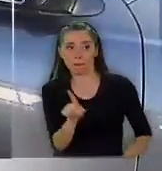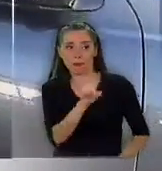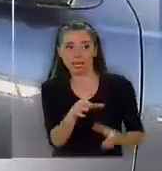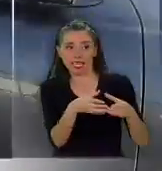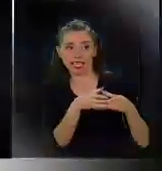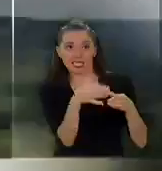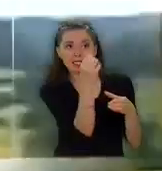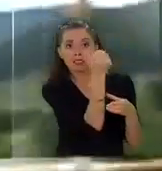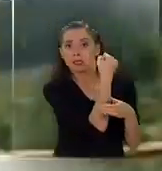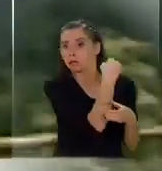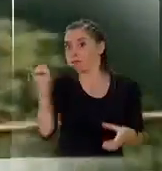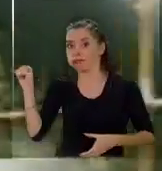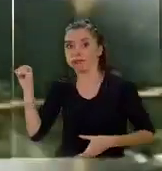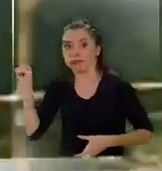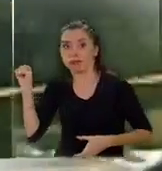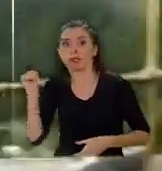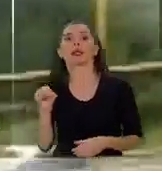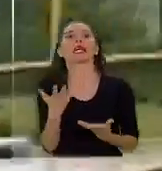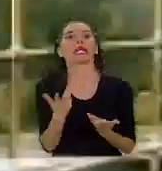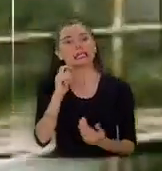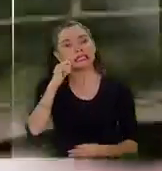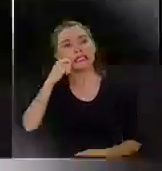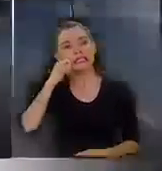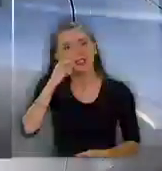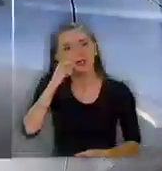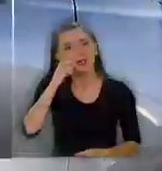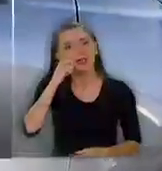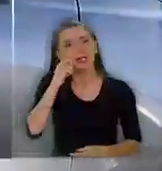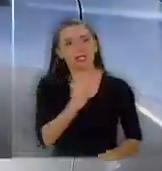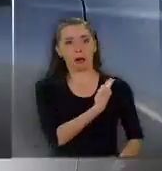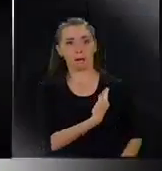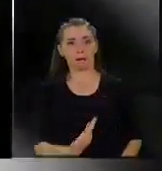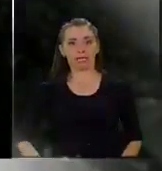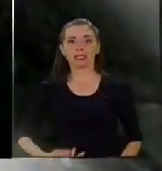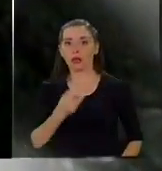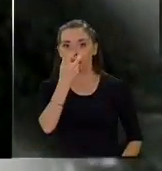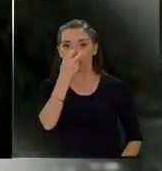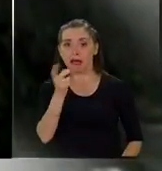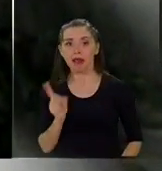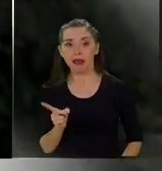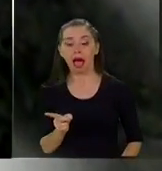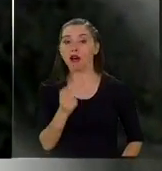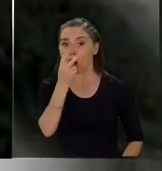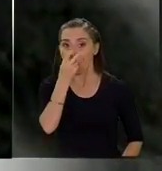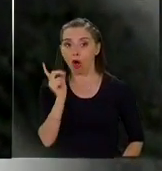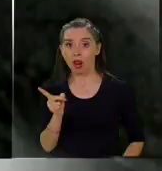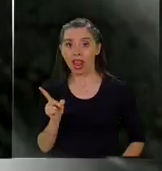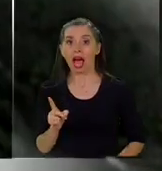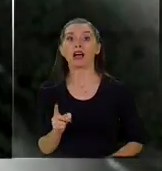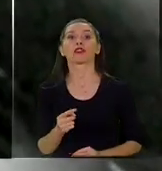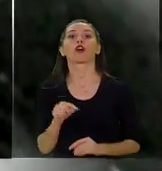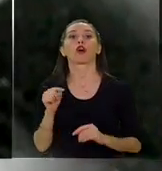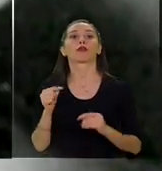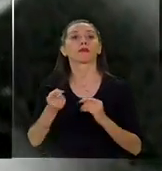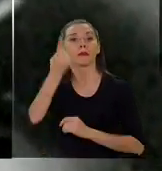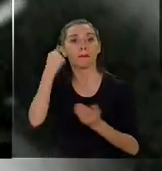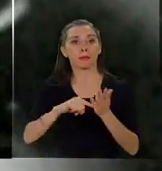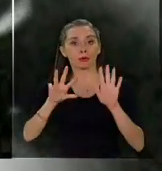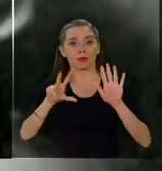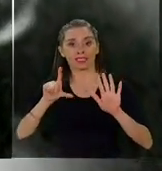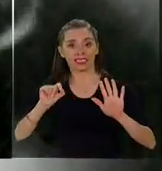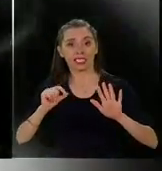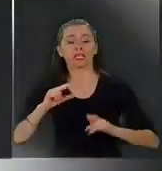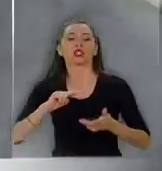le dio vuelta la cara, lo que significa el presidente Lagos. Lagos, que en los 70 ya sufría con la división